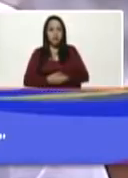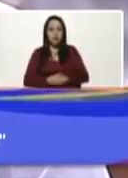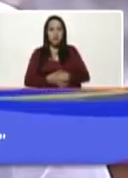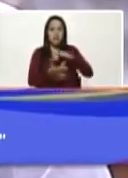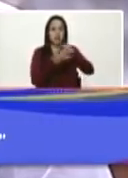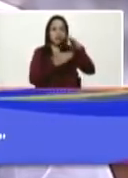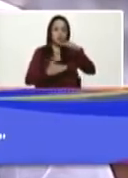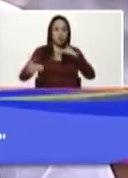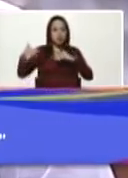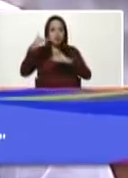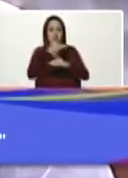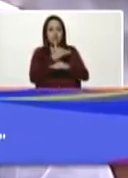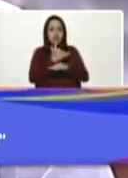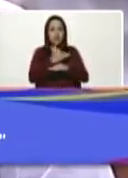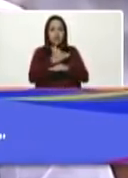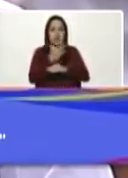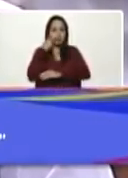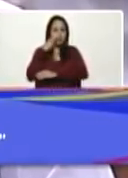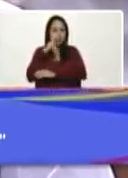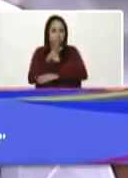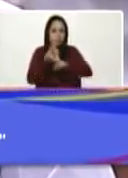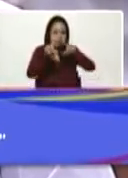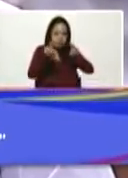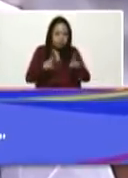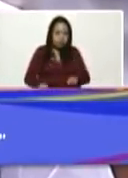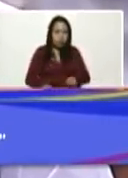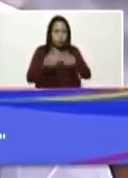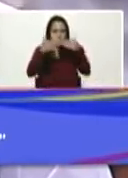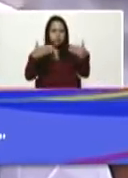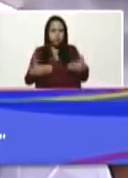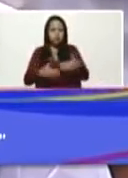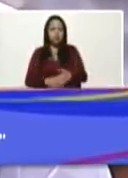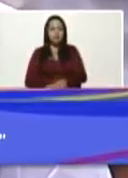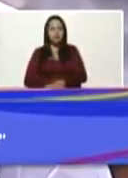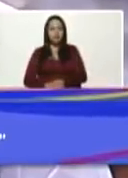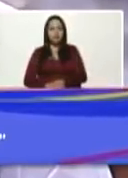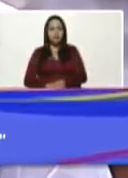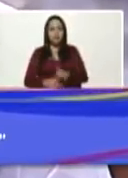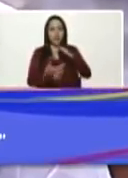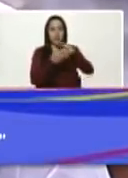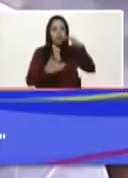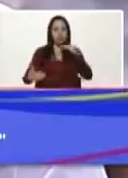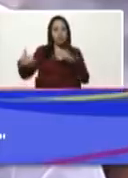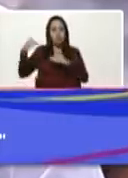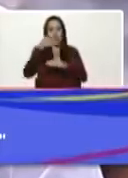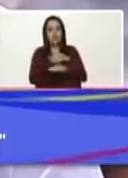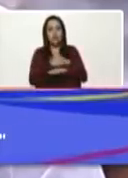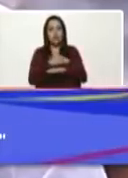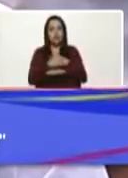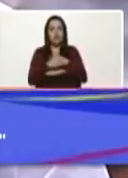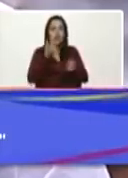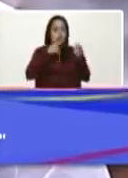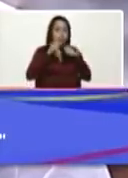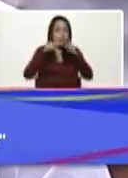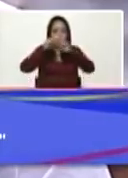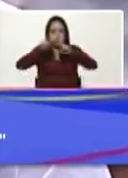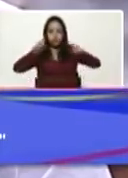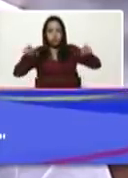en radioimagenología y técnico superior en terapia ocupacional.